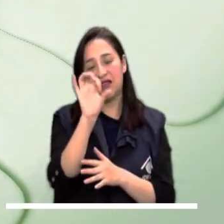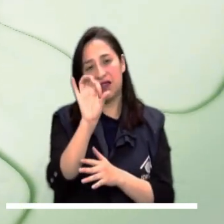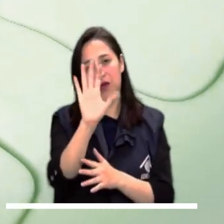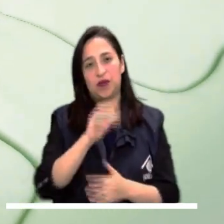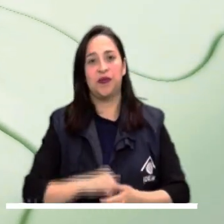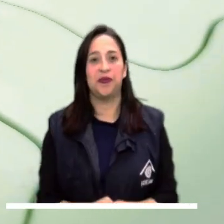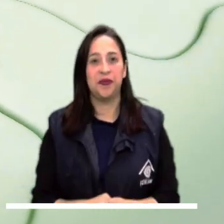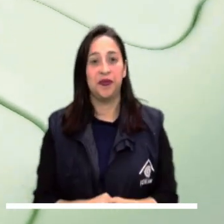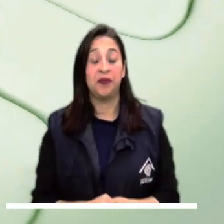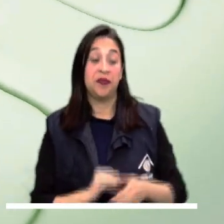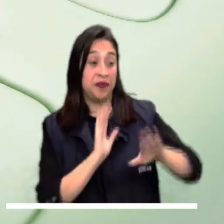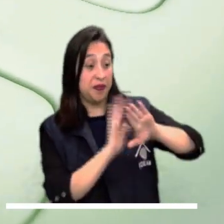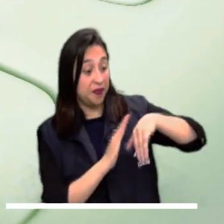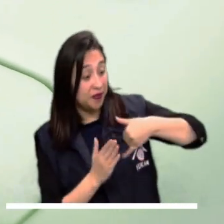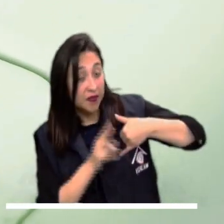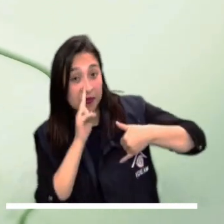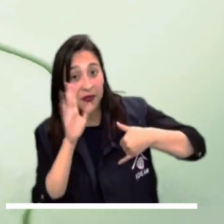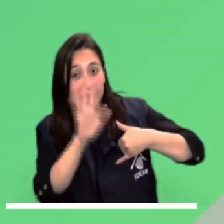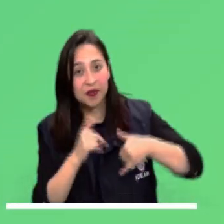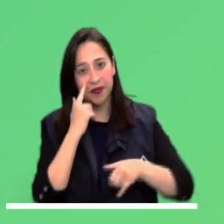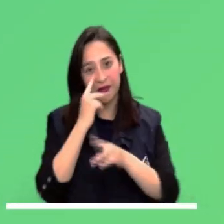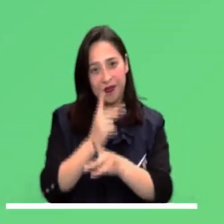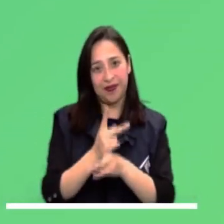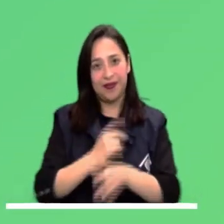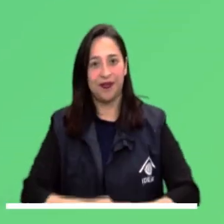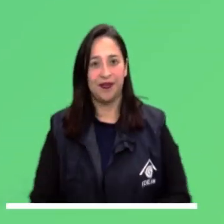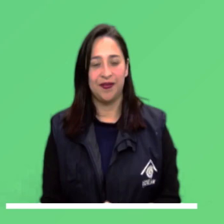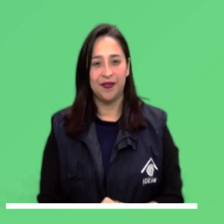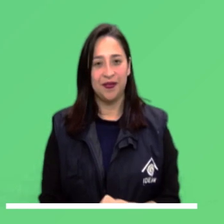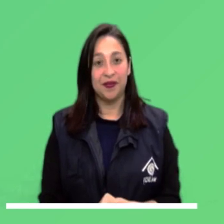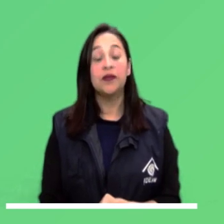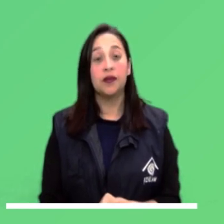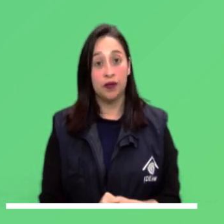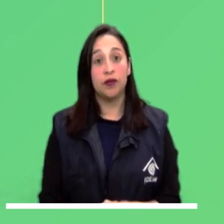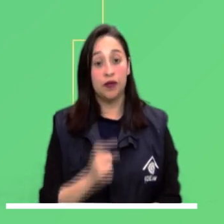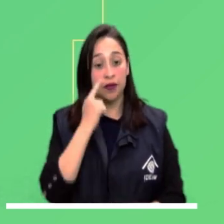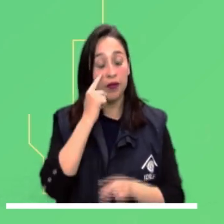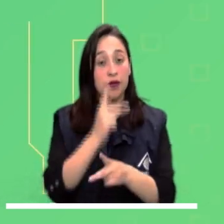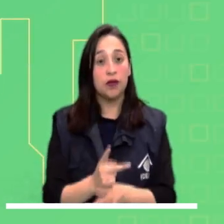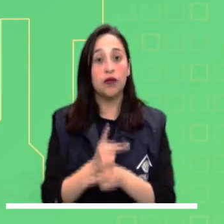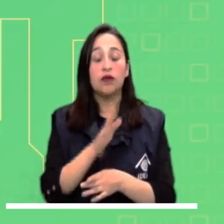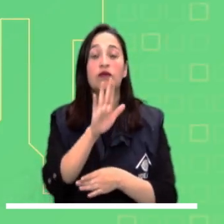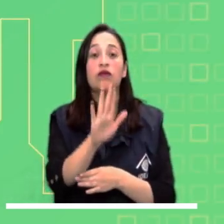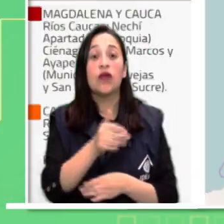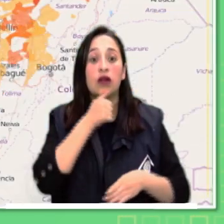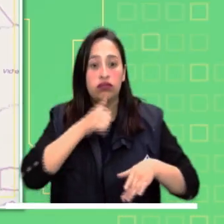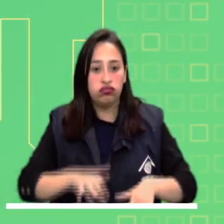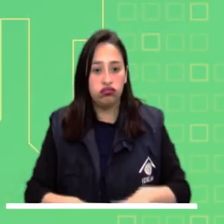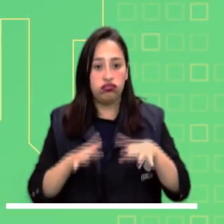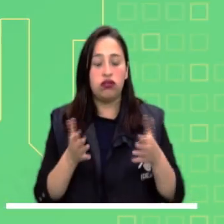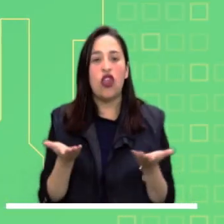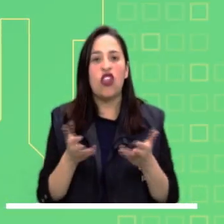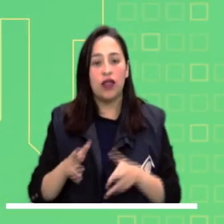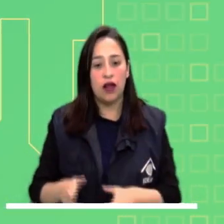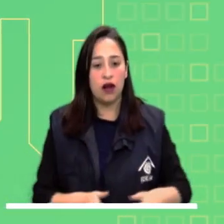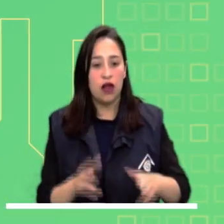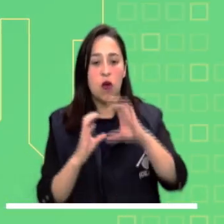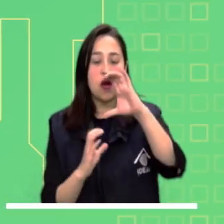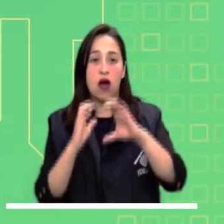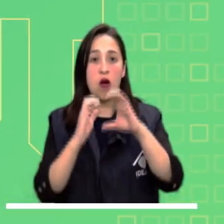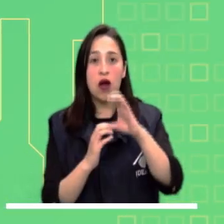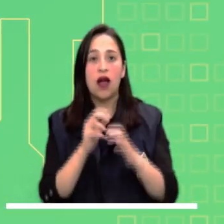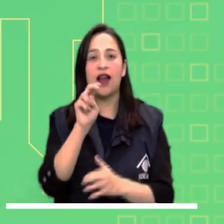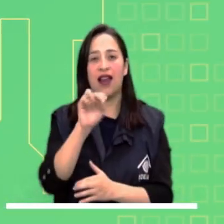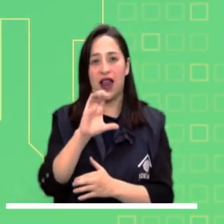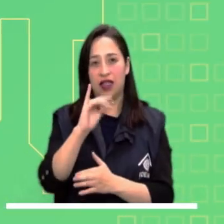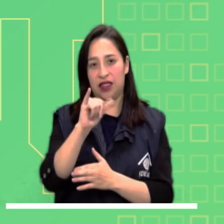que podría descender a los 10 grados. Mucha atención a las principales alertas para la tarde de hoy. Se recomienda precaución por los altos